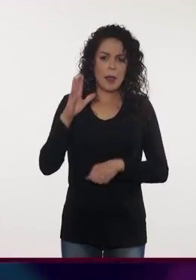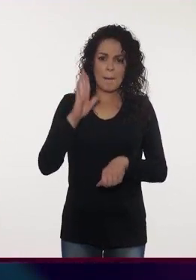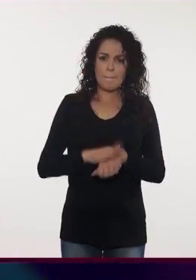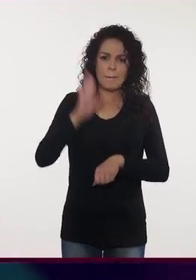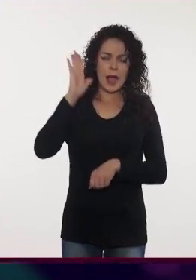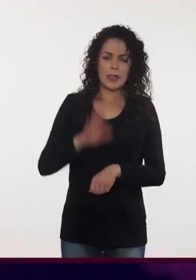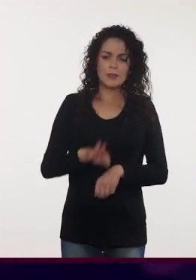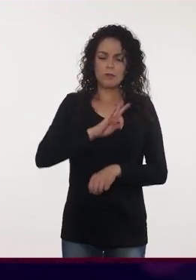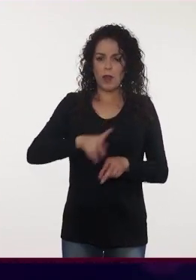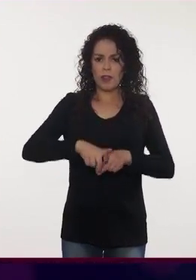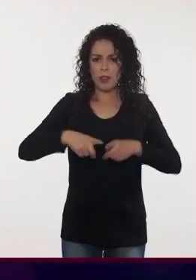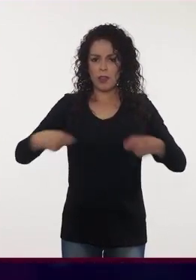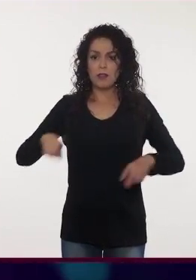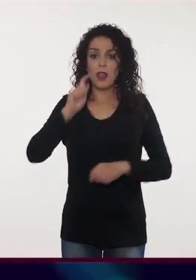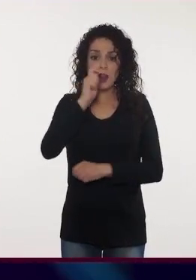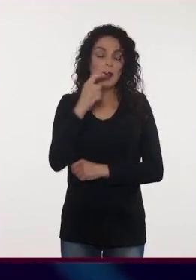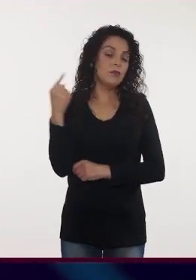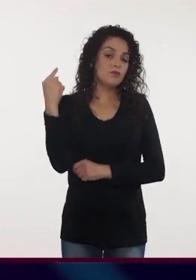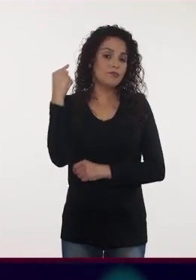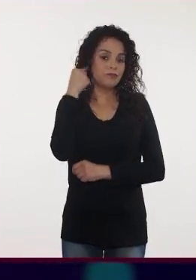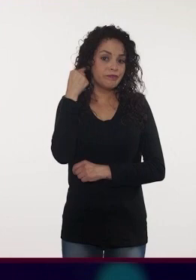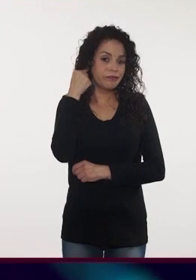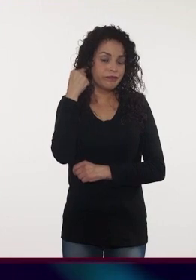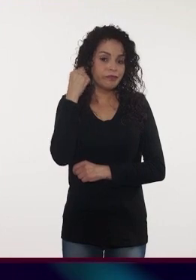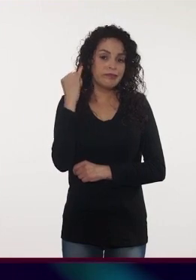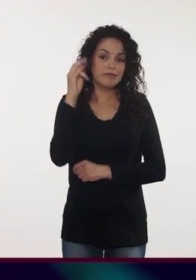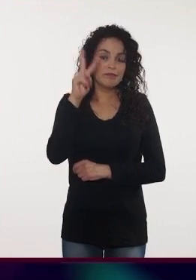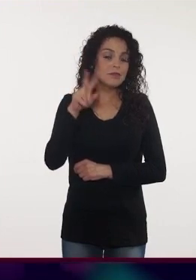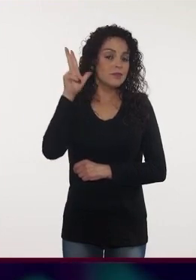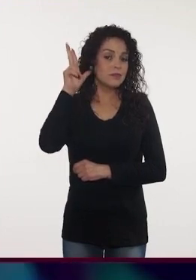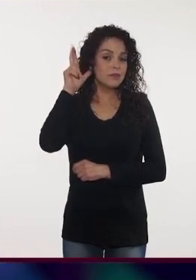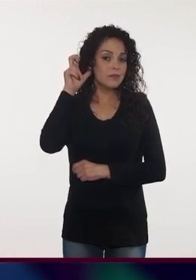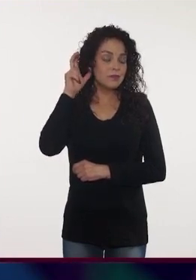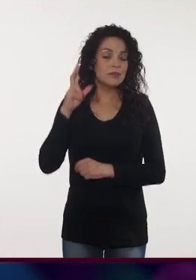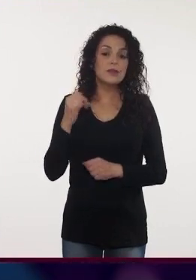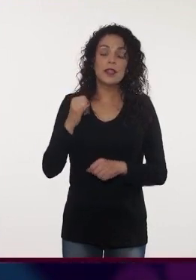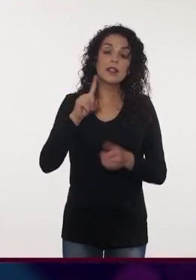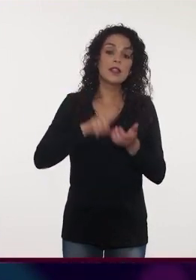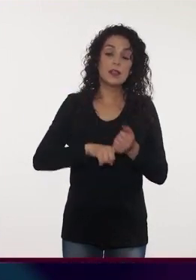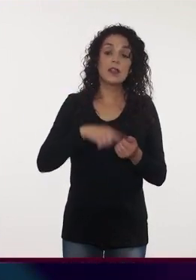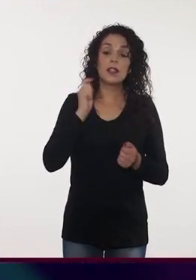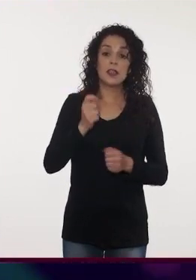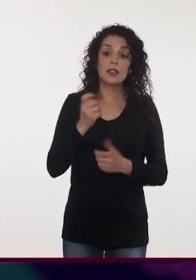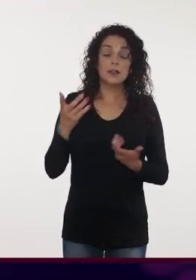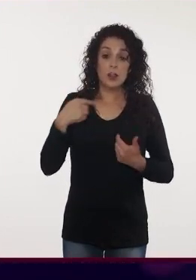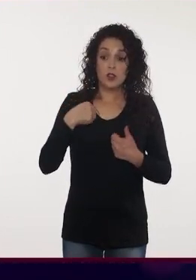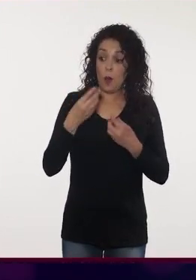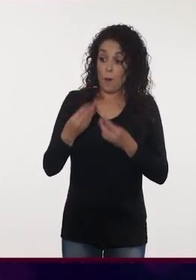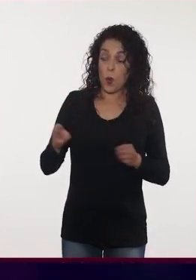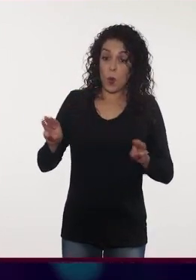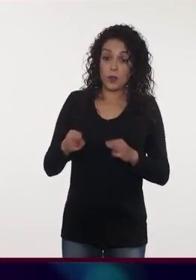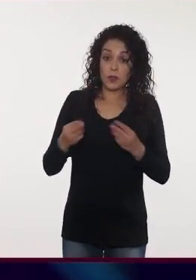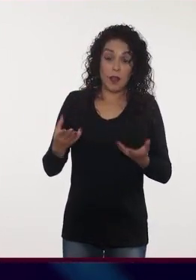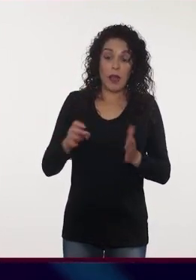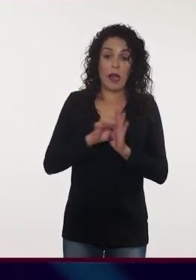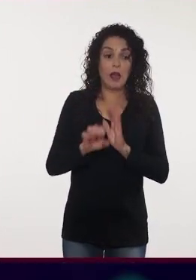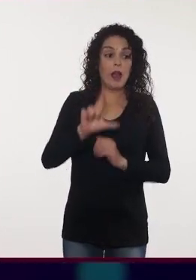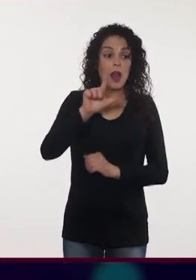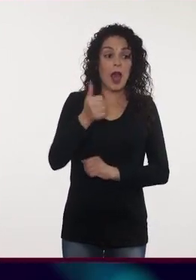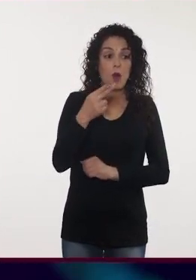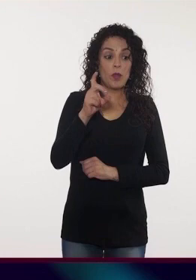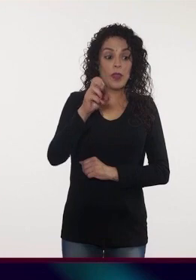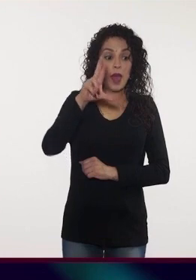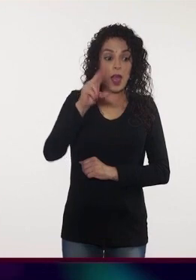desarrolladas pues podrían ser las auditivas, ¿no? Y mucho más pues siendo músico, o sea, yo creo que un laudero que es